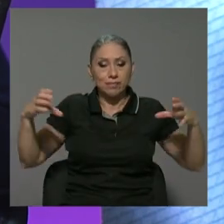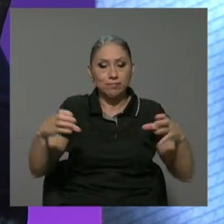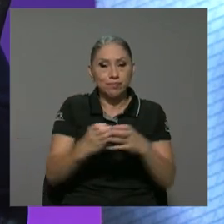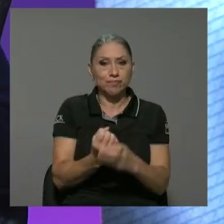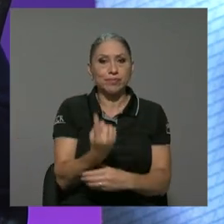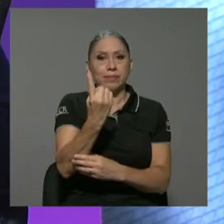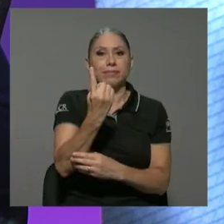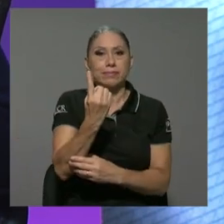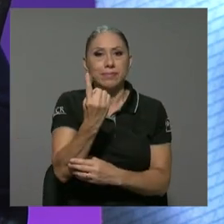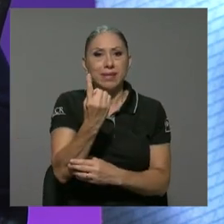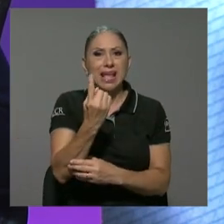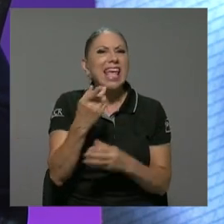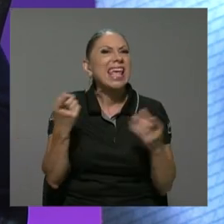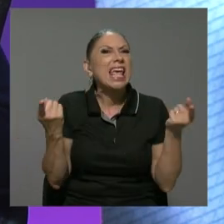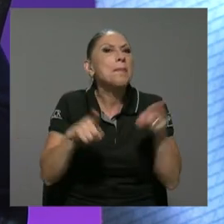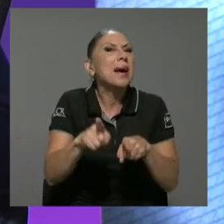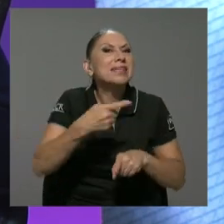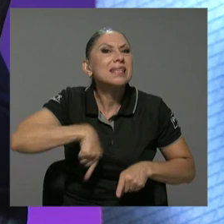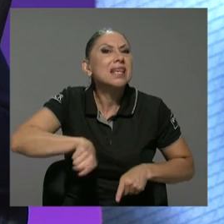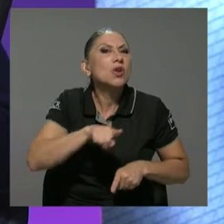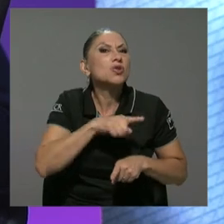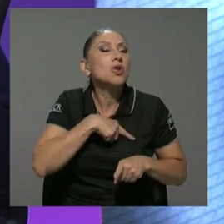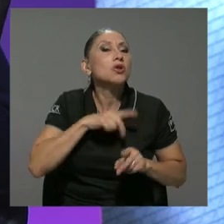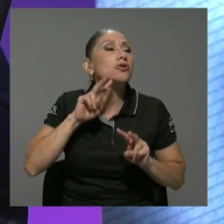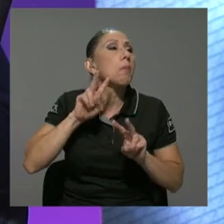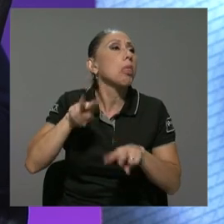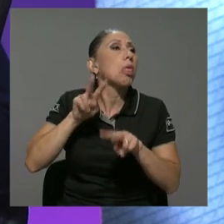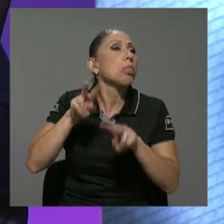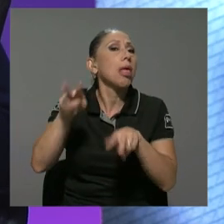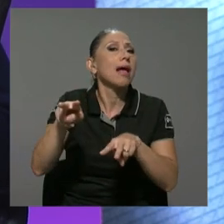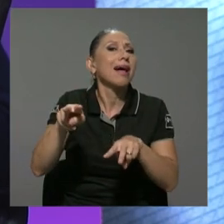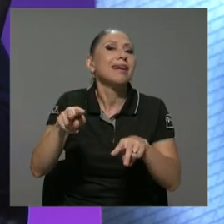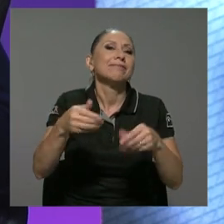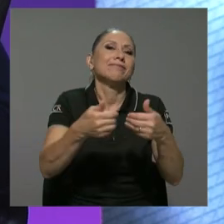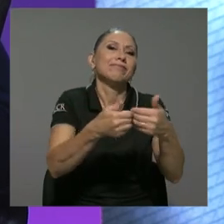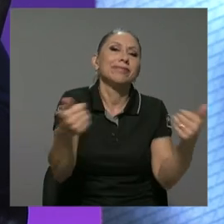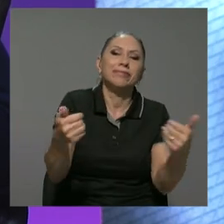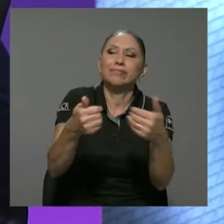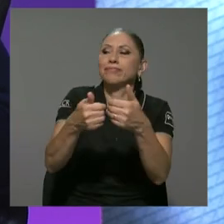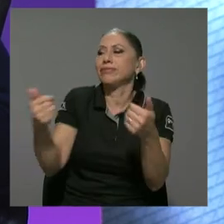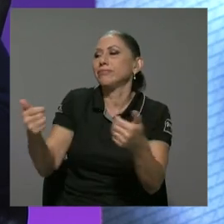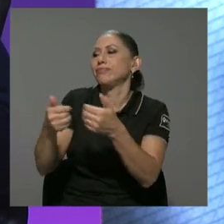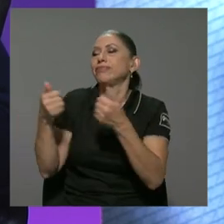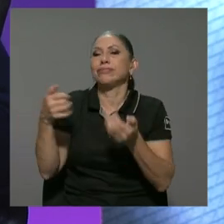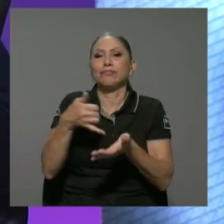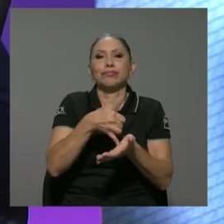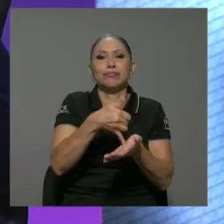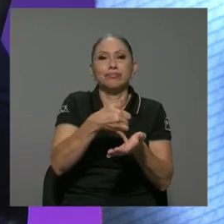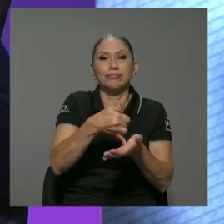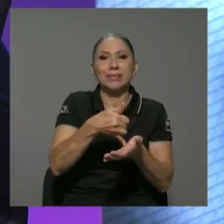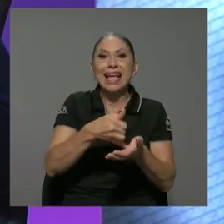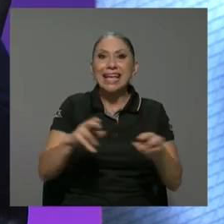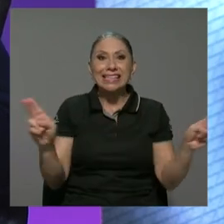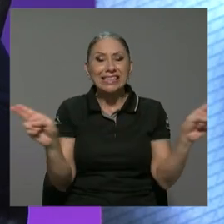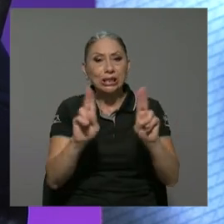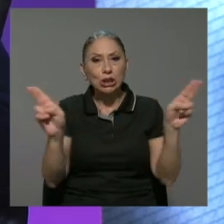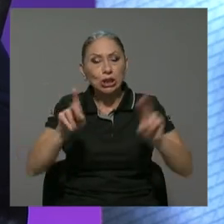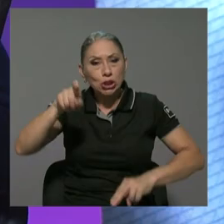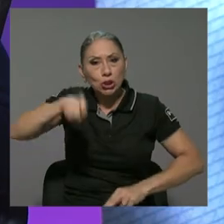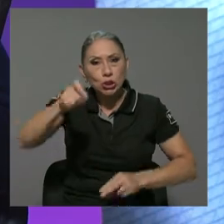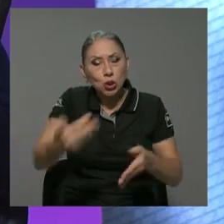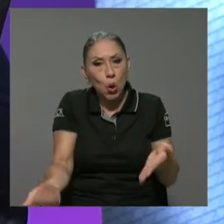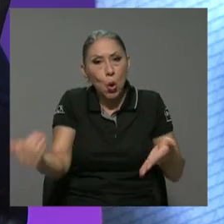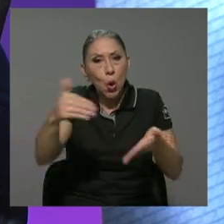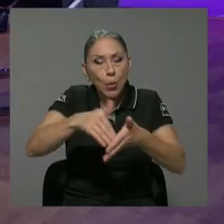la desintegración y la fragmentación. Y ante esto, entonces, la urgencia de reconstituir ese pacto